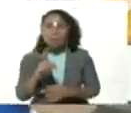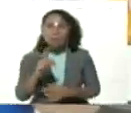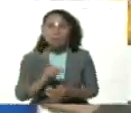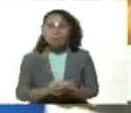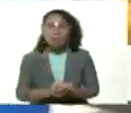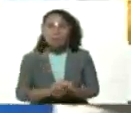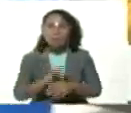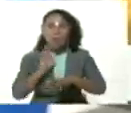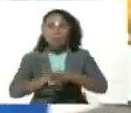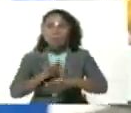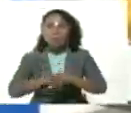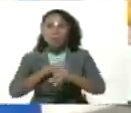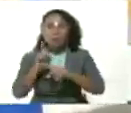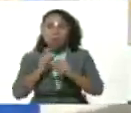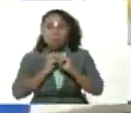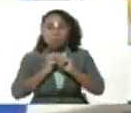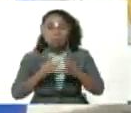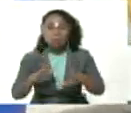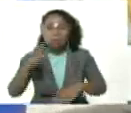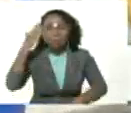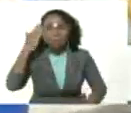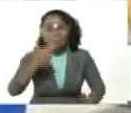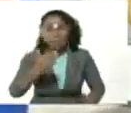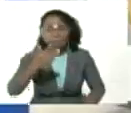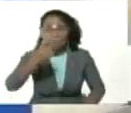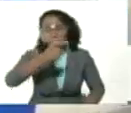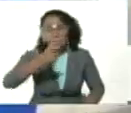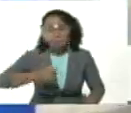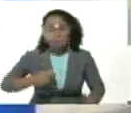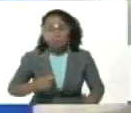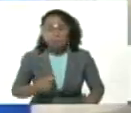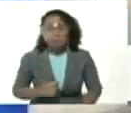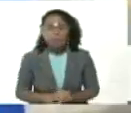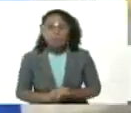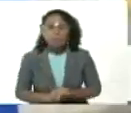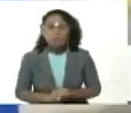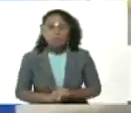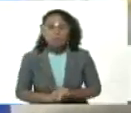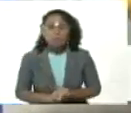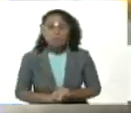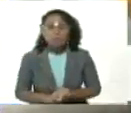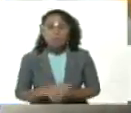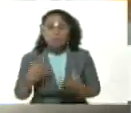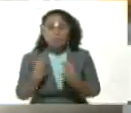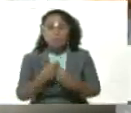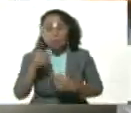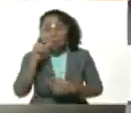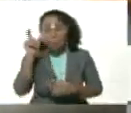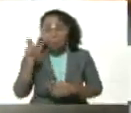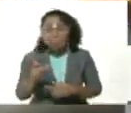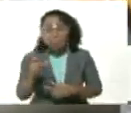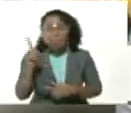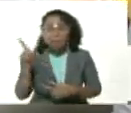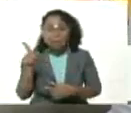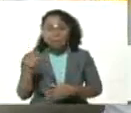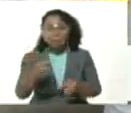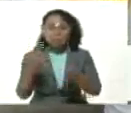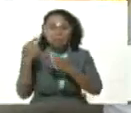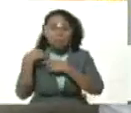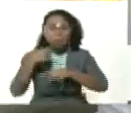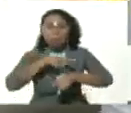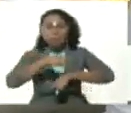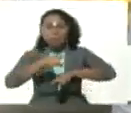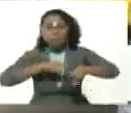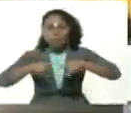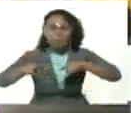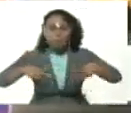lo que ha sido este despliegue cívico-militar a nuestro mayor general, el compañero Moreno Martínez, quien ha estado dirigiendo junto